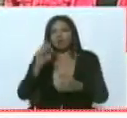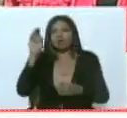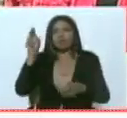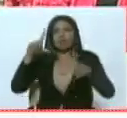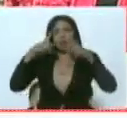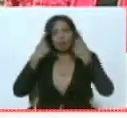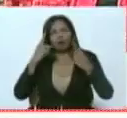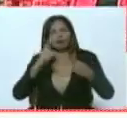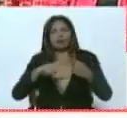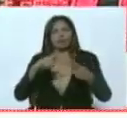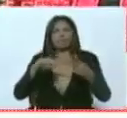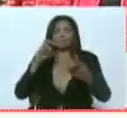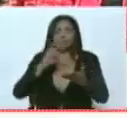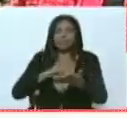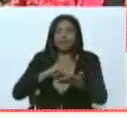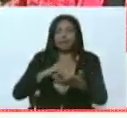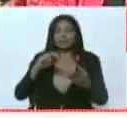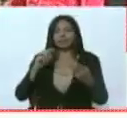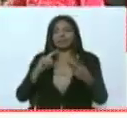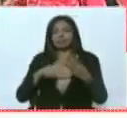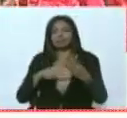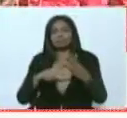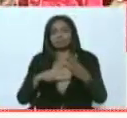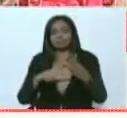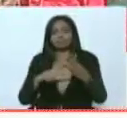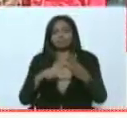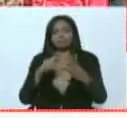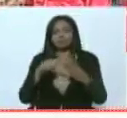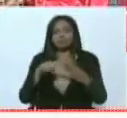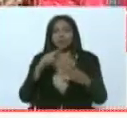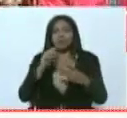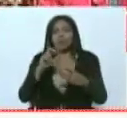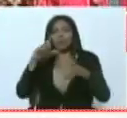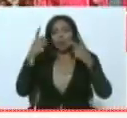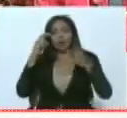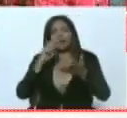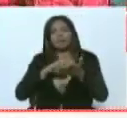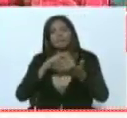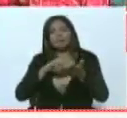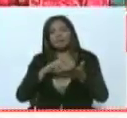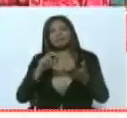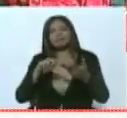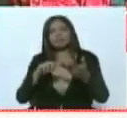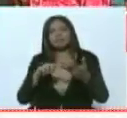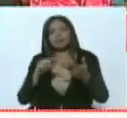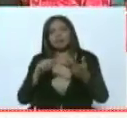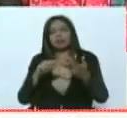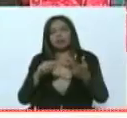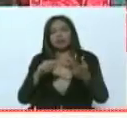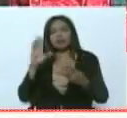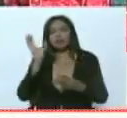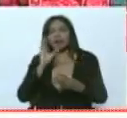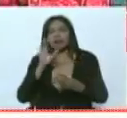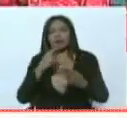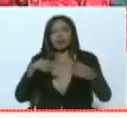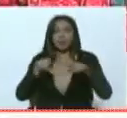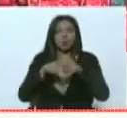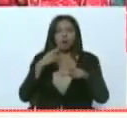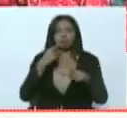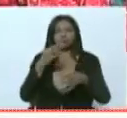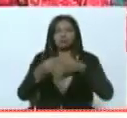Griselda Oliveros, camarada, Andrés Giuseppe, Elio Hernández, Josep Brito, Francisco